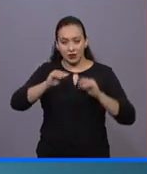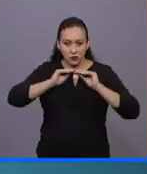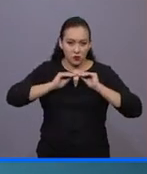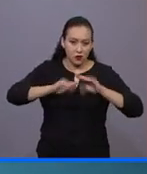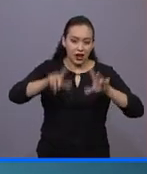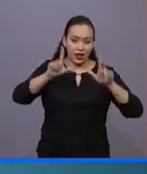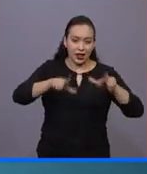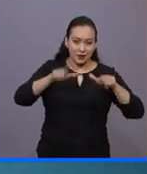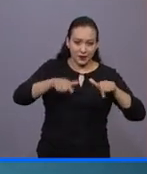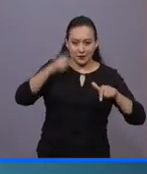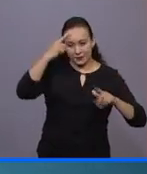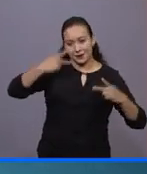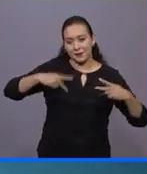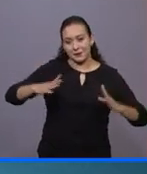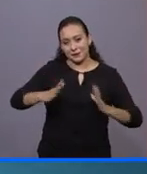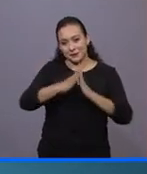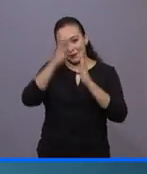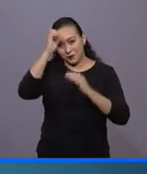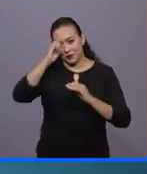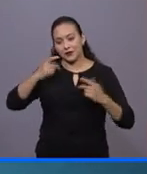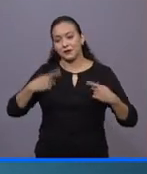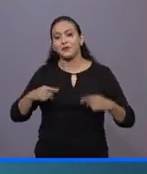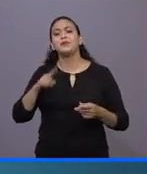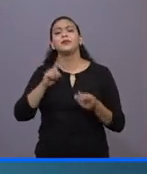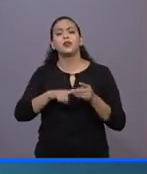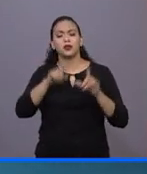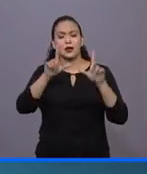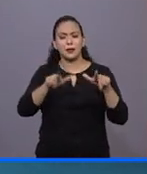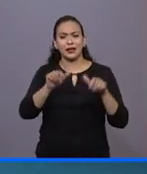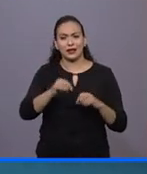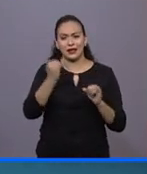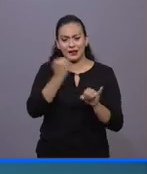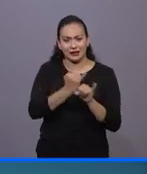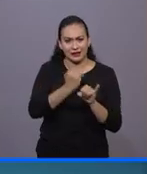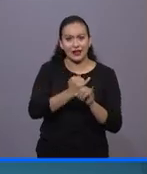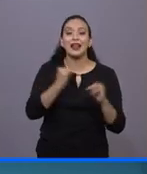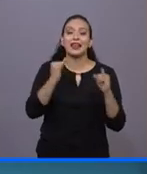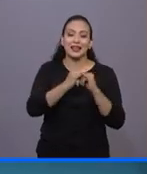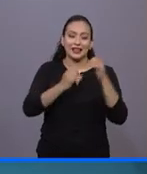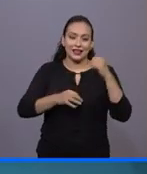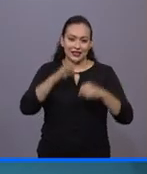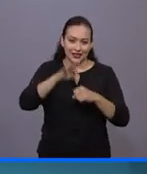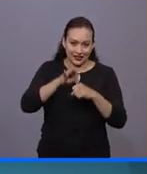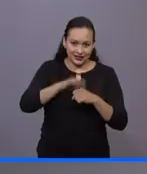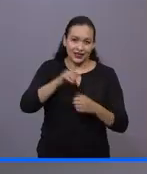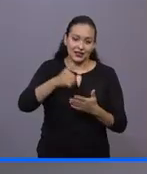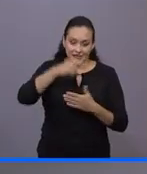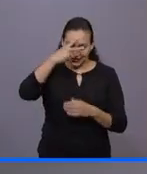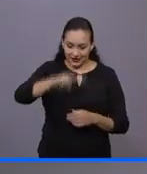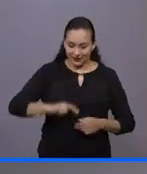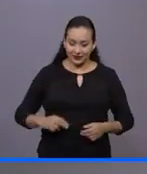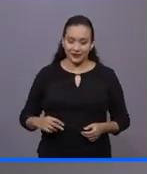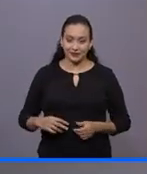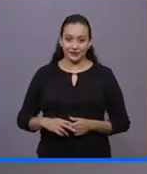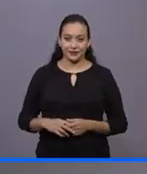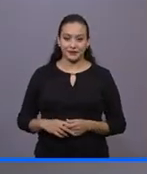plataforma digital de participación ciudadana, ubicada en la página de internet del Instituto Electoral de la capital del país.